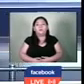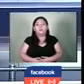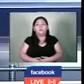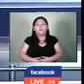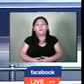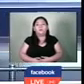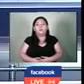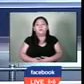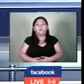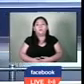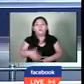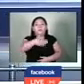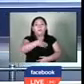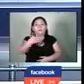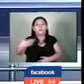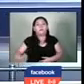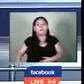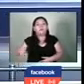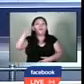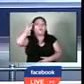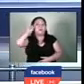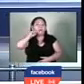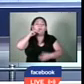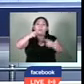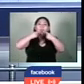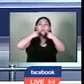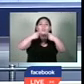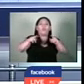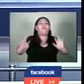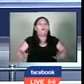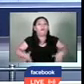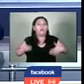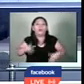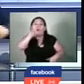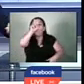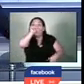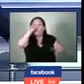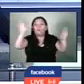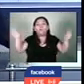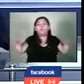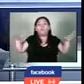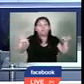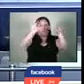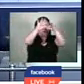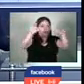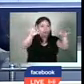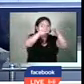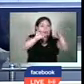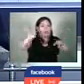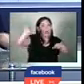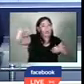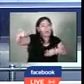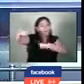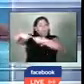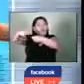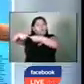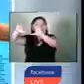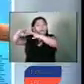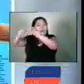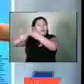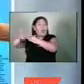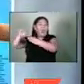El presidente de la República, Nayib Bukele, informó a través de sus redes sociales que el mercado internacional de combustibles ha tenido